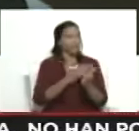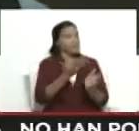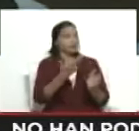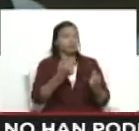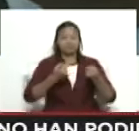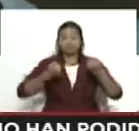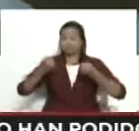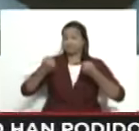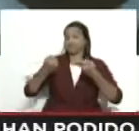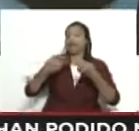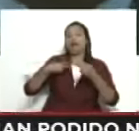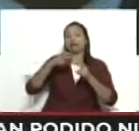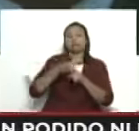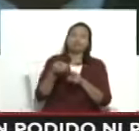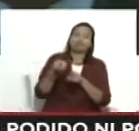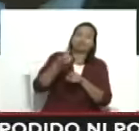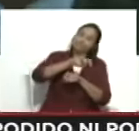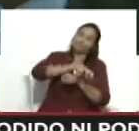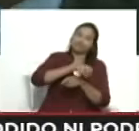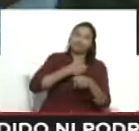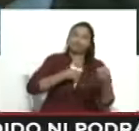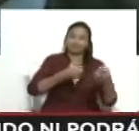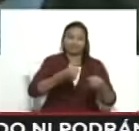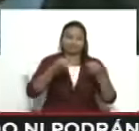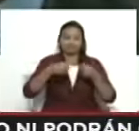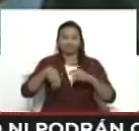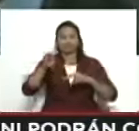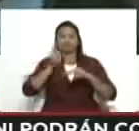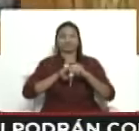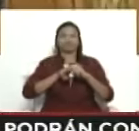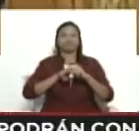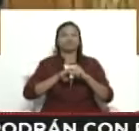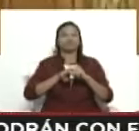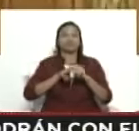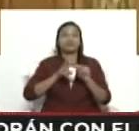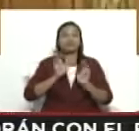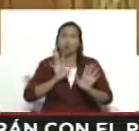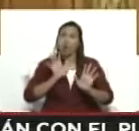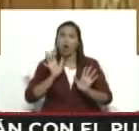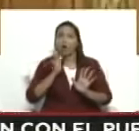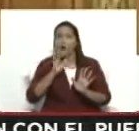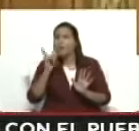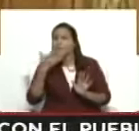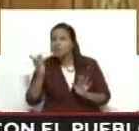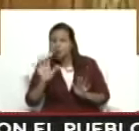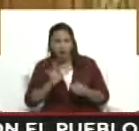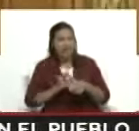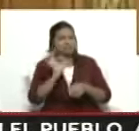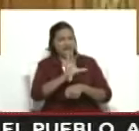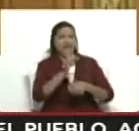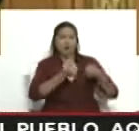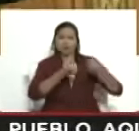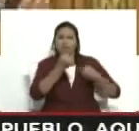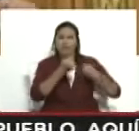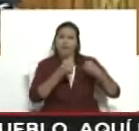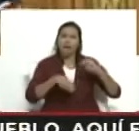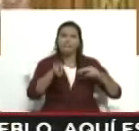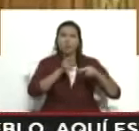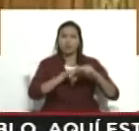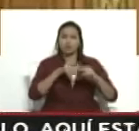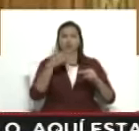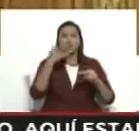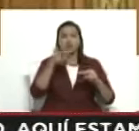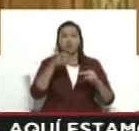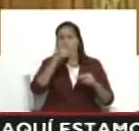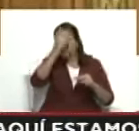De Carlos Aguilera me dice, no, déjalo que maneje. Y tú te metes atrás. Y te